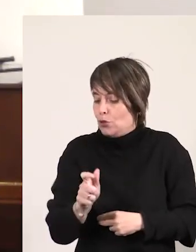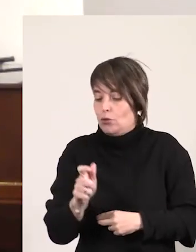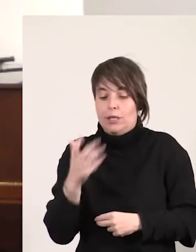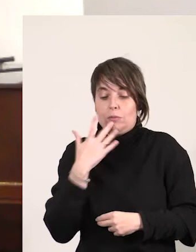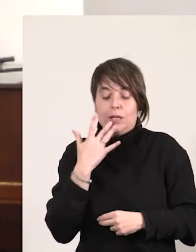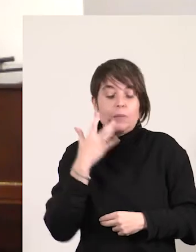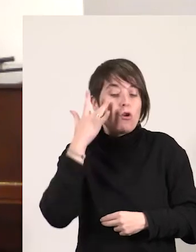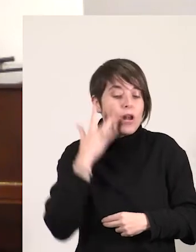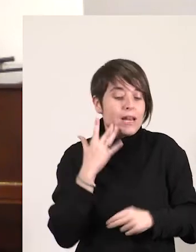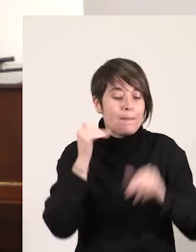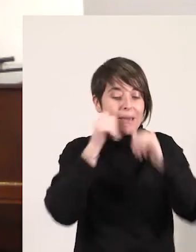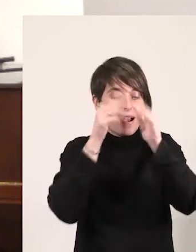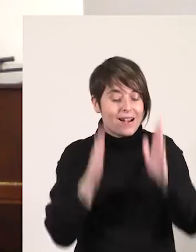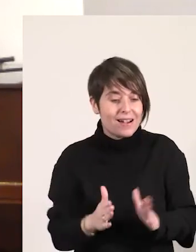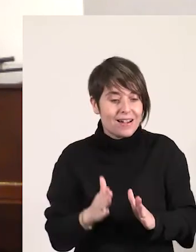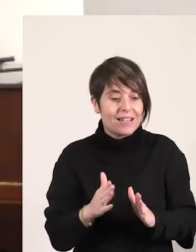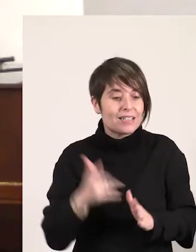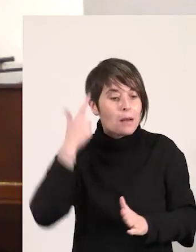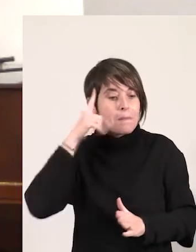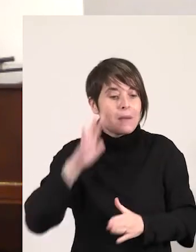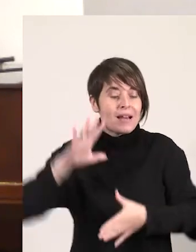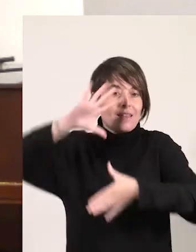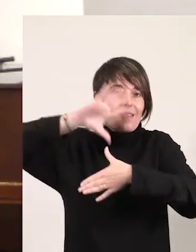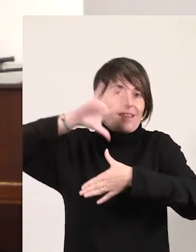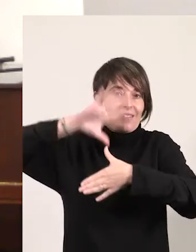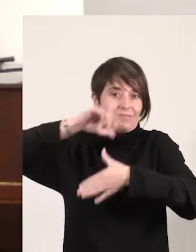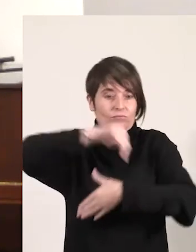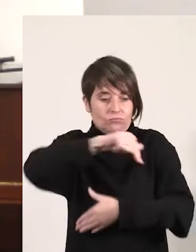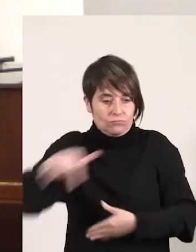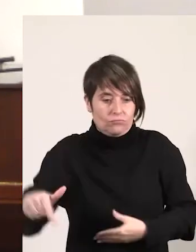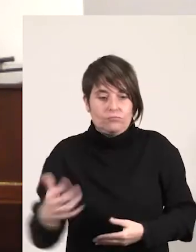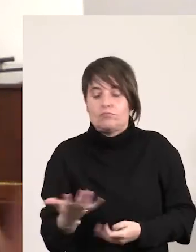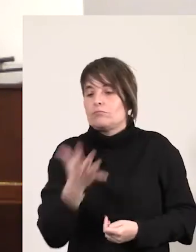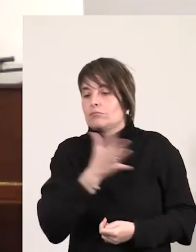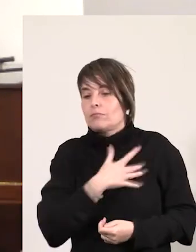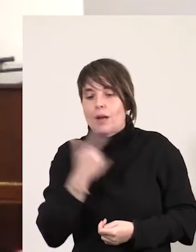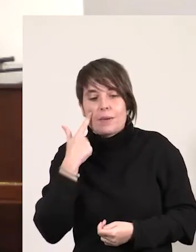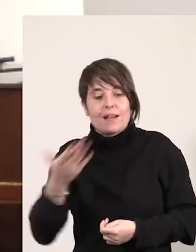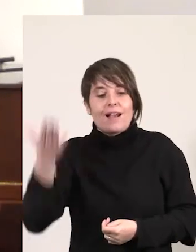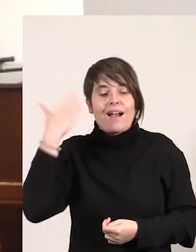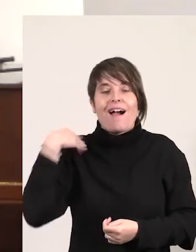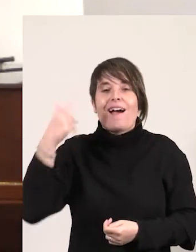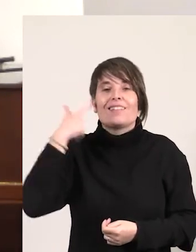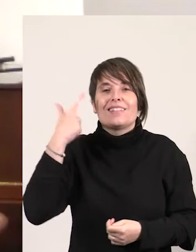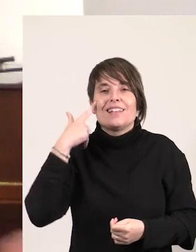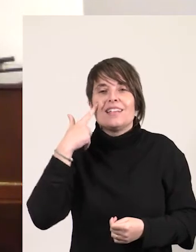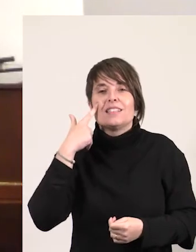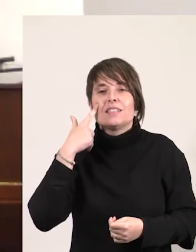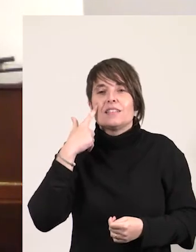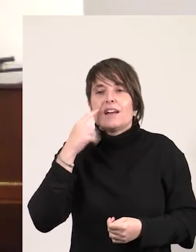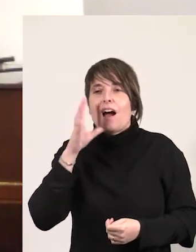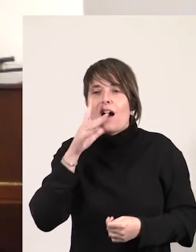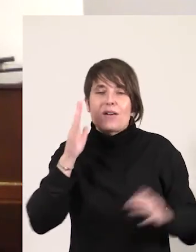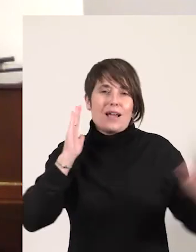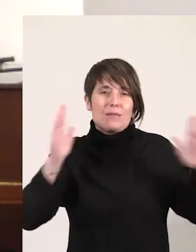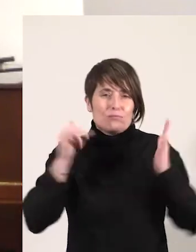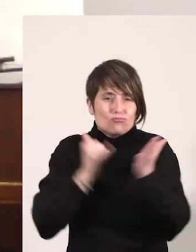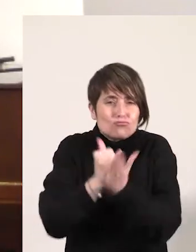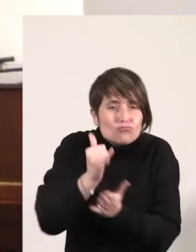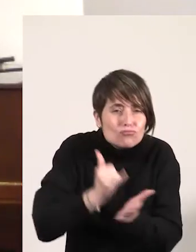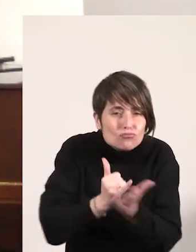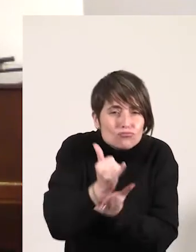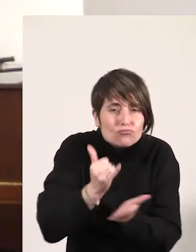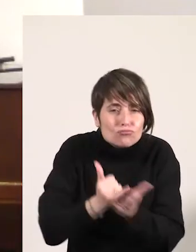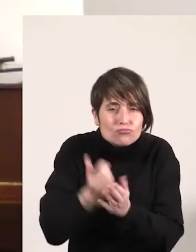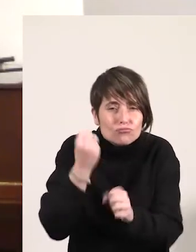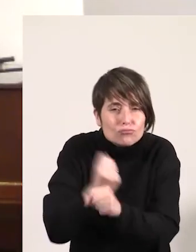que buena parte de las personas que limpian en casa de otras personas pues sean de países del sur global, etcétera, etcétera. Vamos a ver quiénes eran los jornaleros